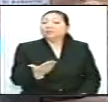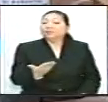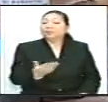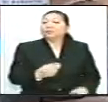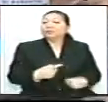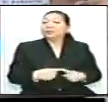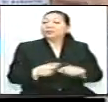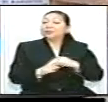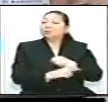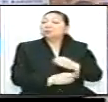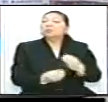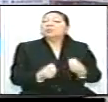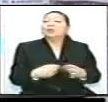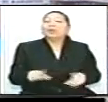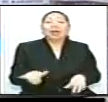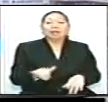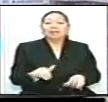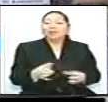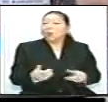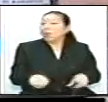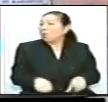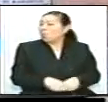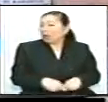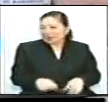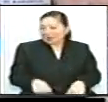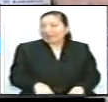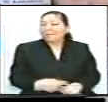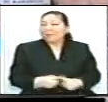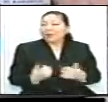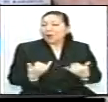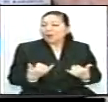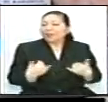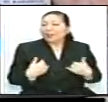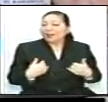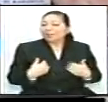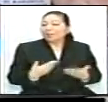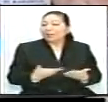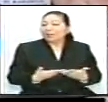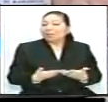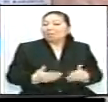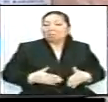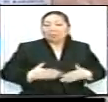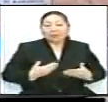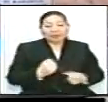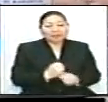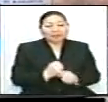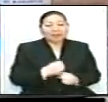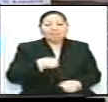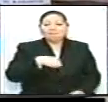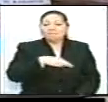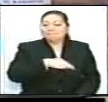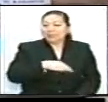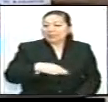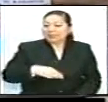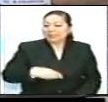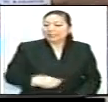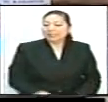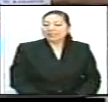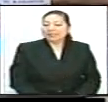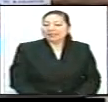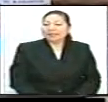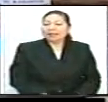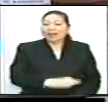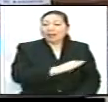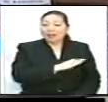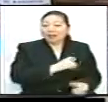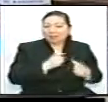del país, ¿por qué no se hace lo mismo? Y es lo que hay que hacer. Pero ahora también tenemos que tener la gran posibilidad de trabajar en los ministerios, pues.